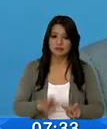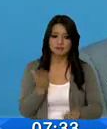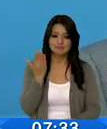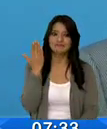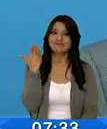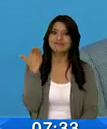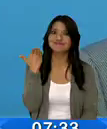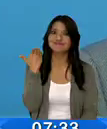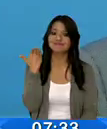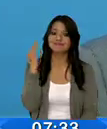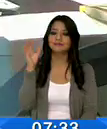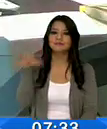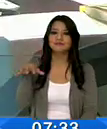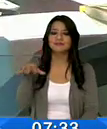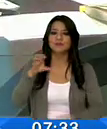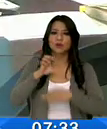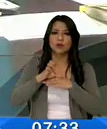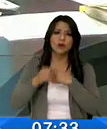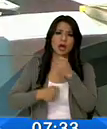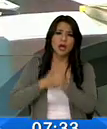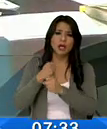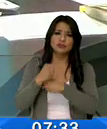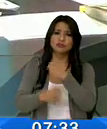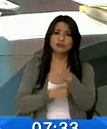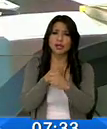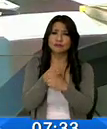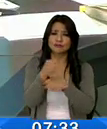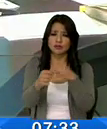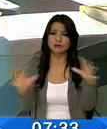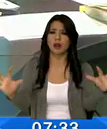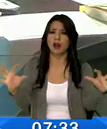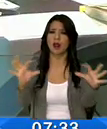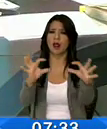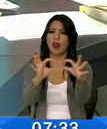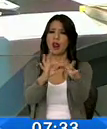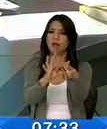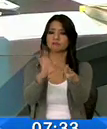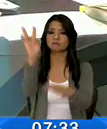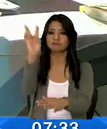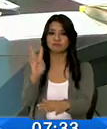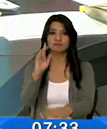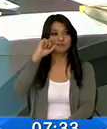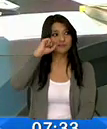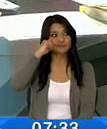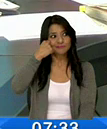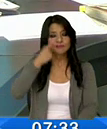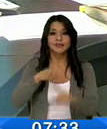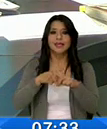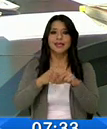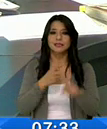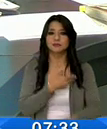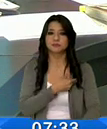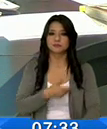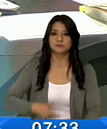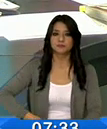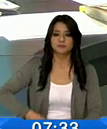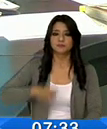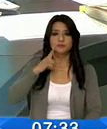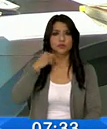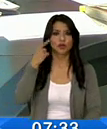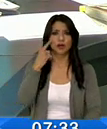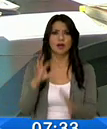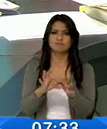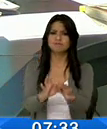el Estado ecuatoriano durante muchísimos años. Recordemos que en el gobierno del expresidente Correa